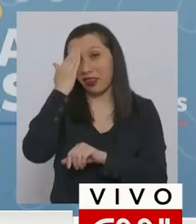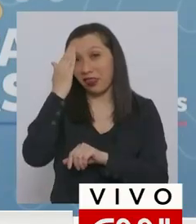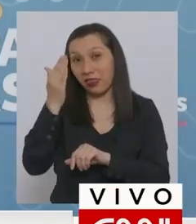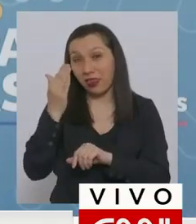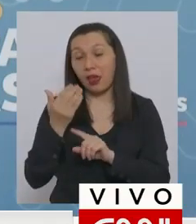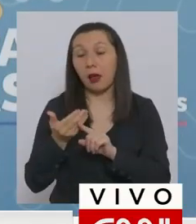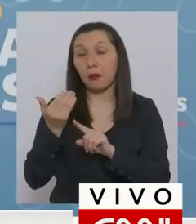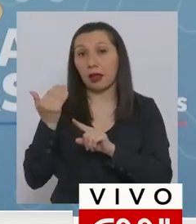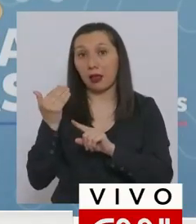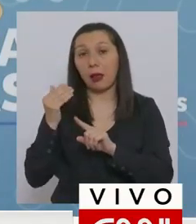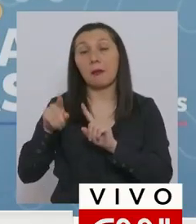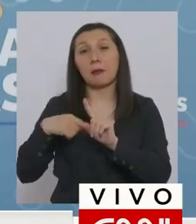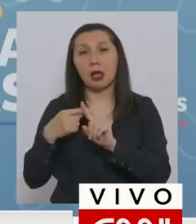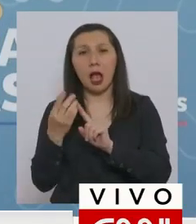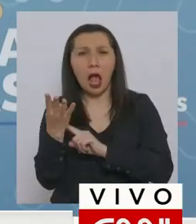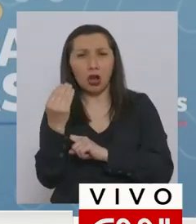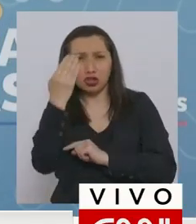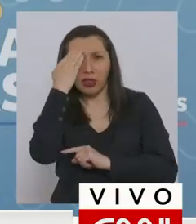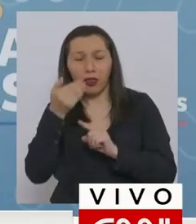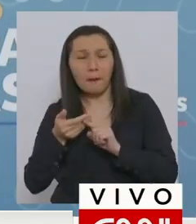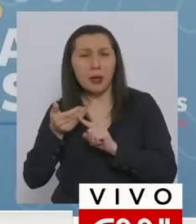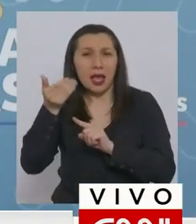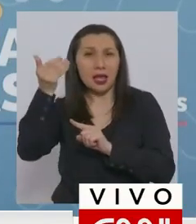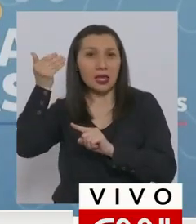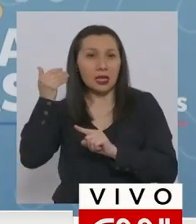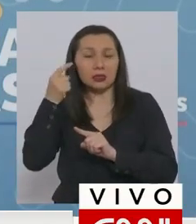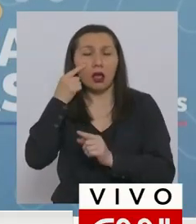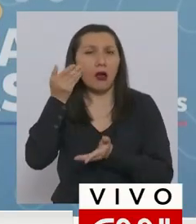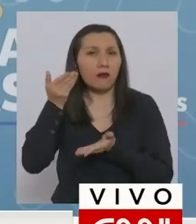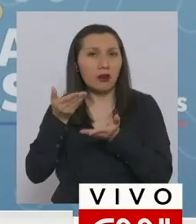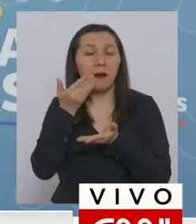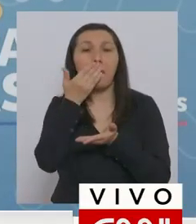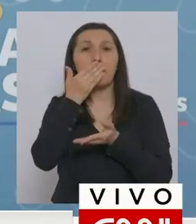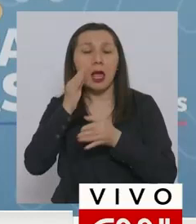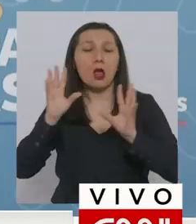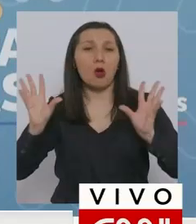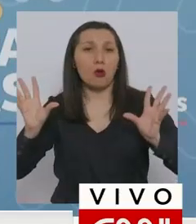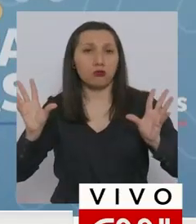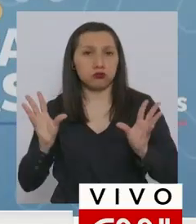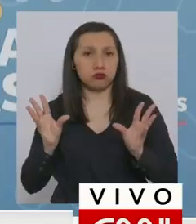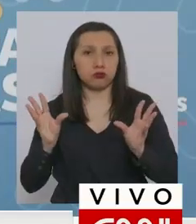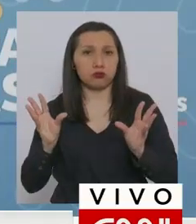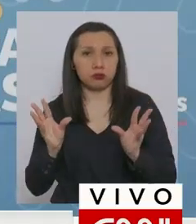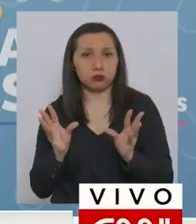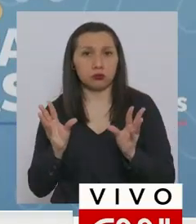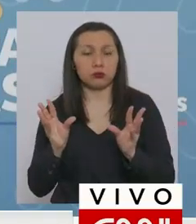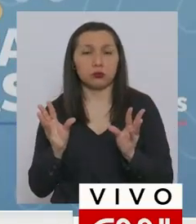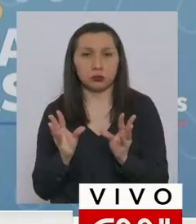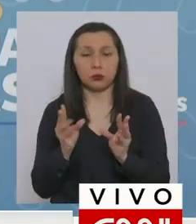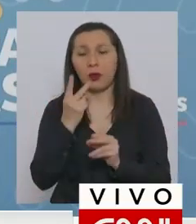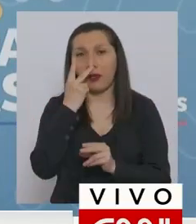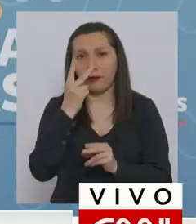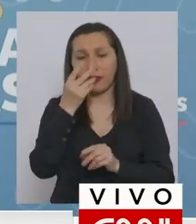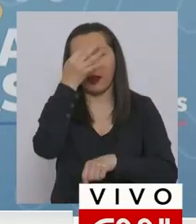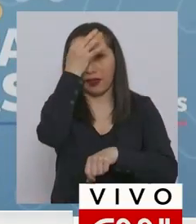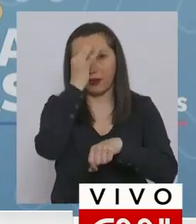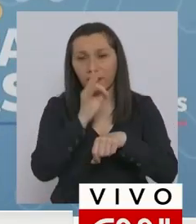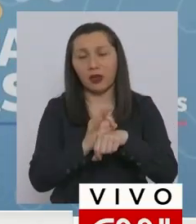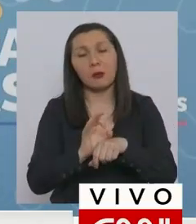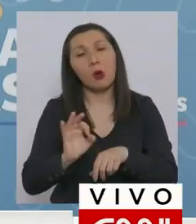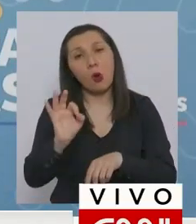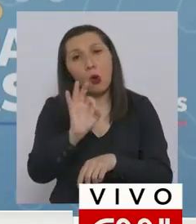como a 14 días se evidencia una mejoría al tener disminución de los casos o